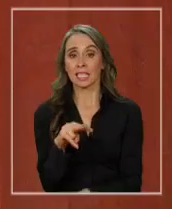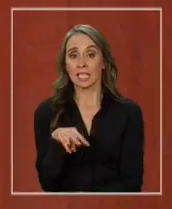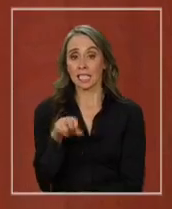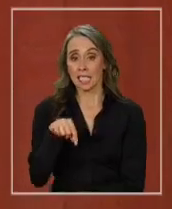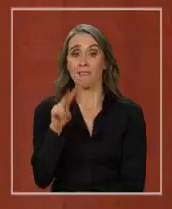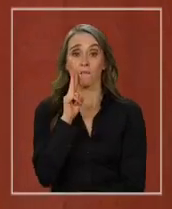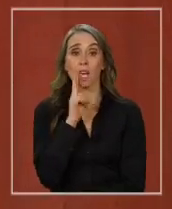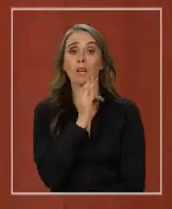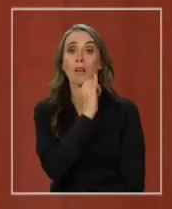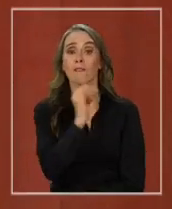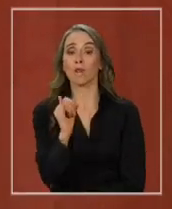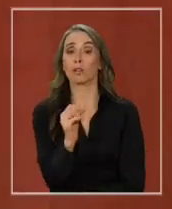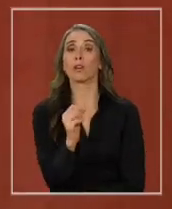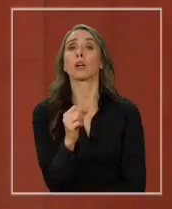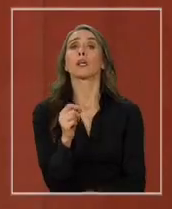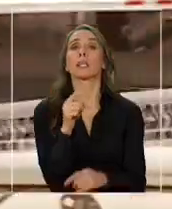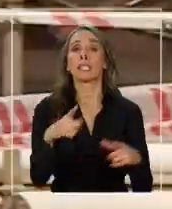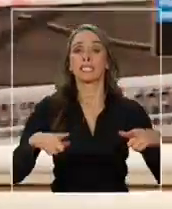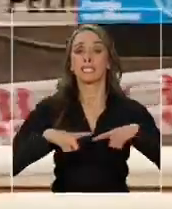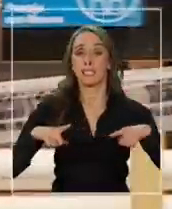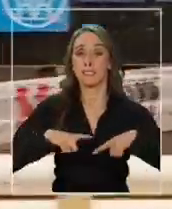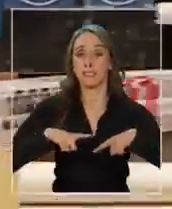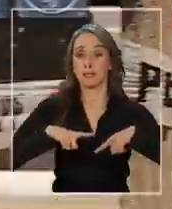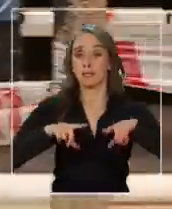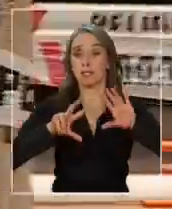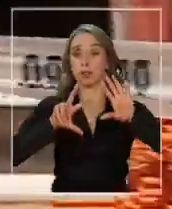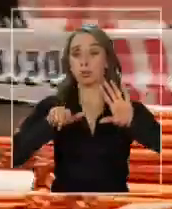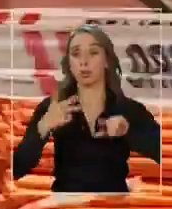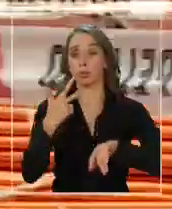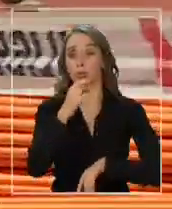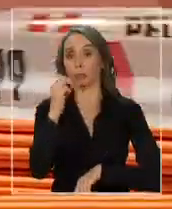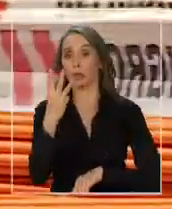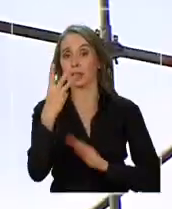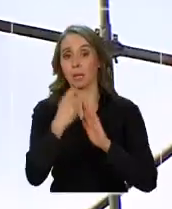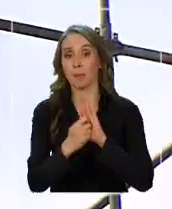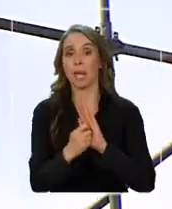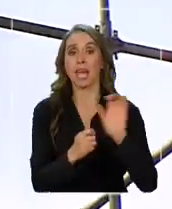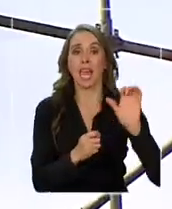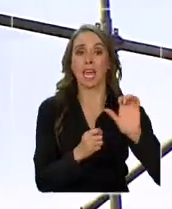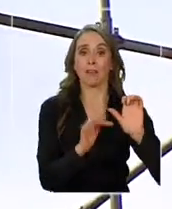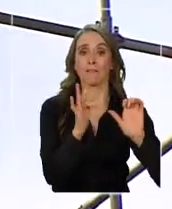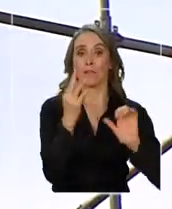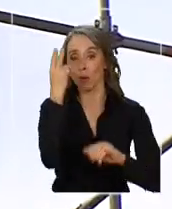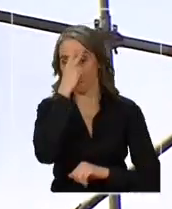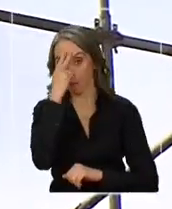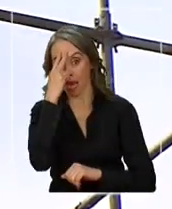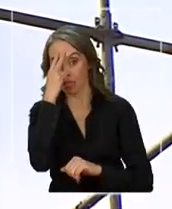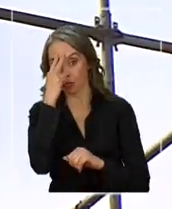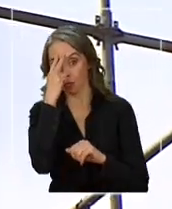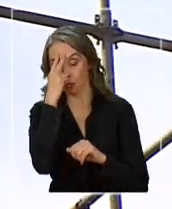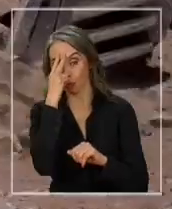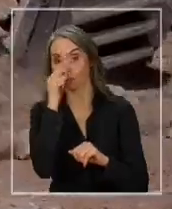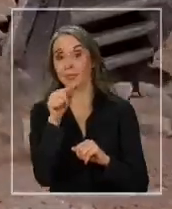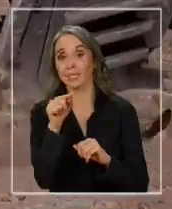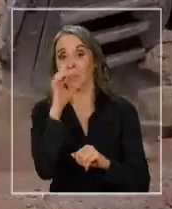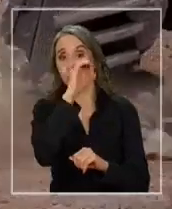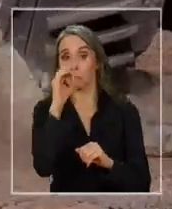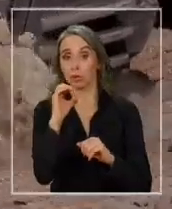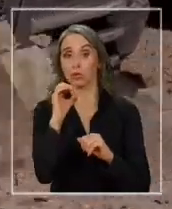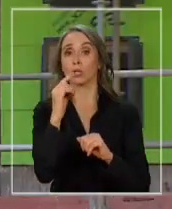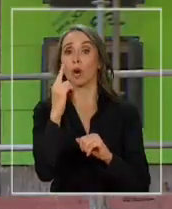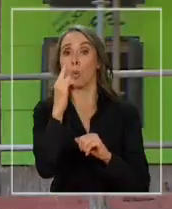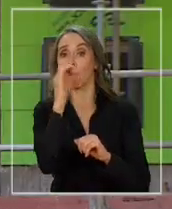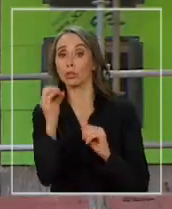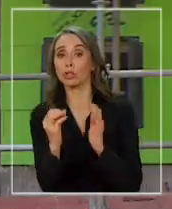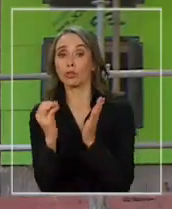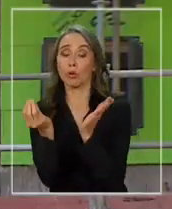Estadísticas informó que el desempleo llegó a 8,8% en el trimestre de enero a marzo, una cifra que es un punto más alta que